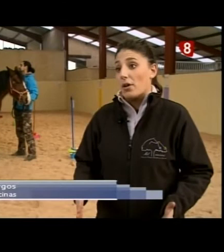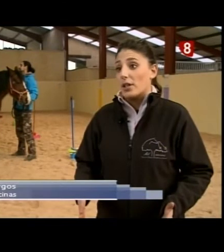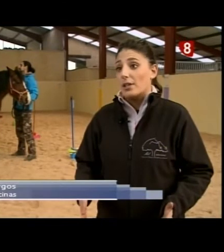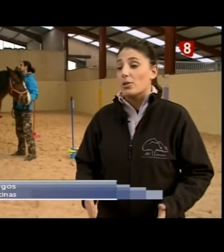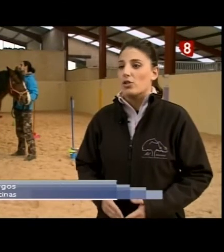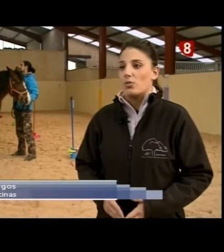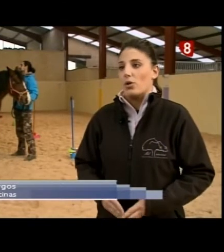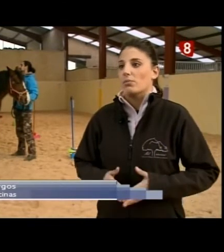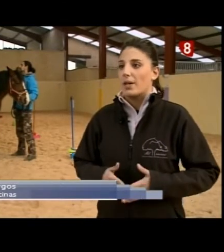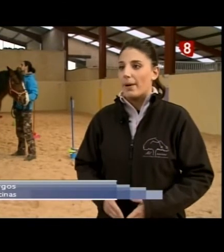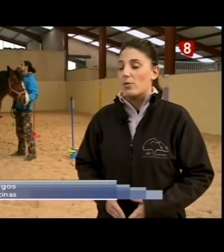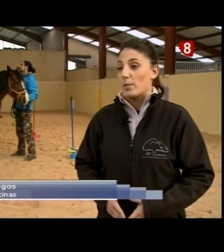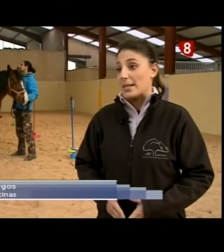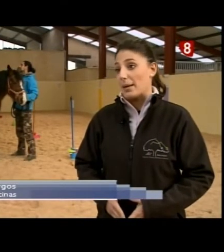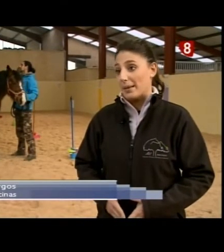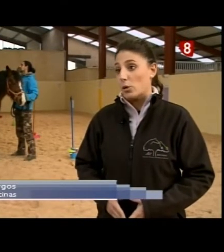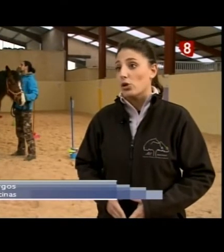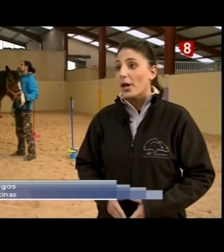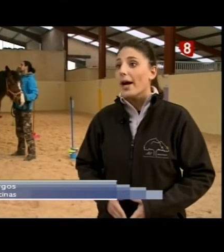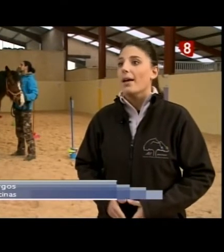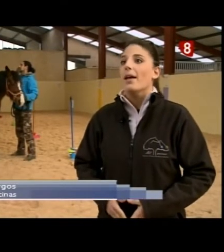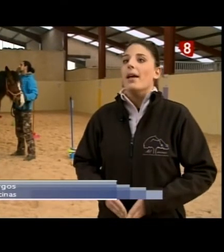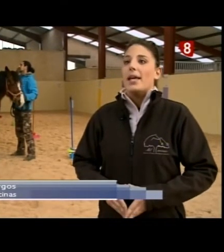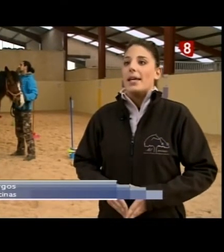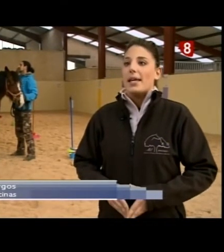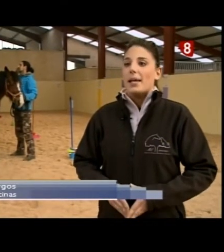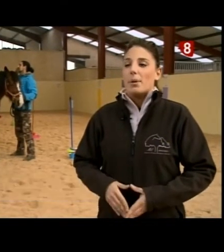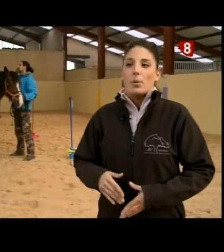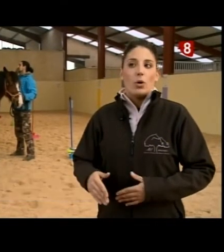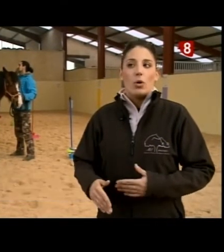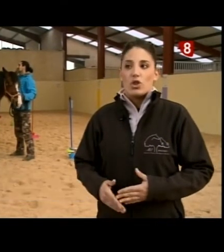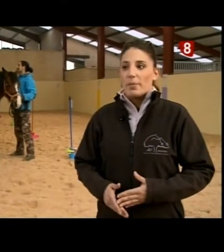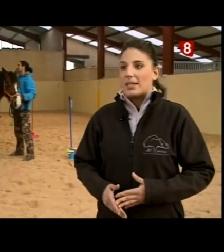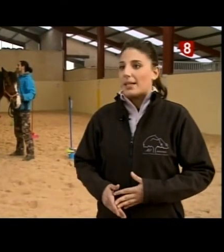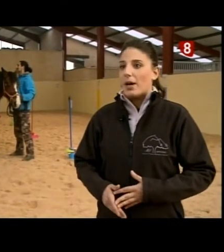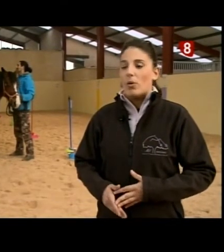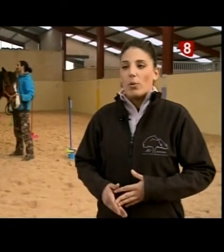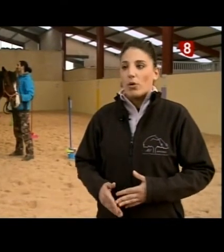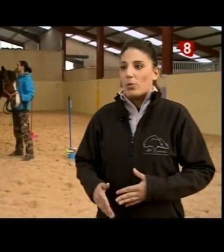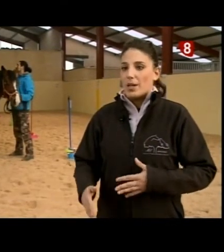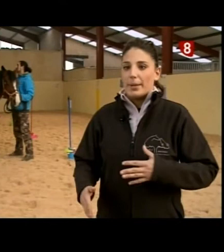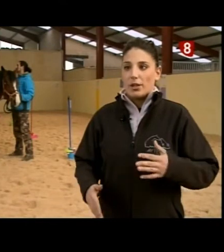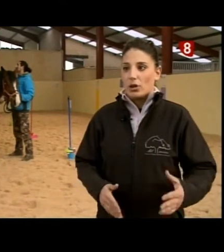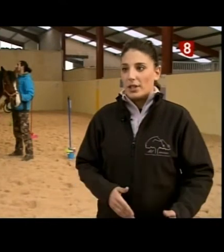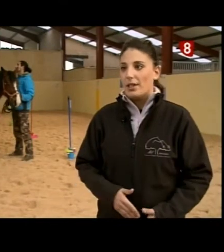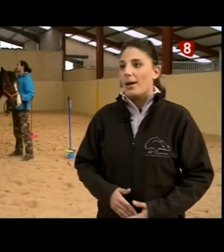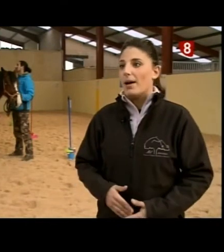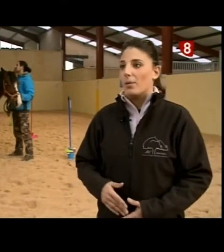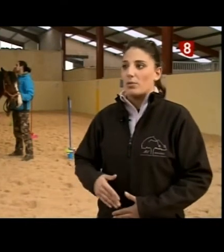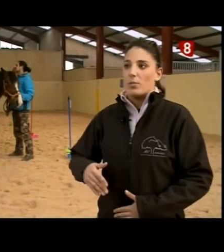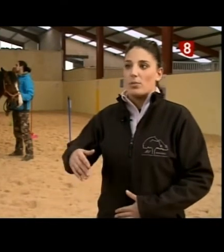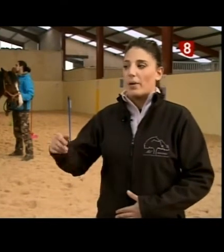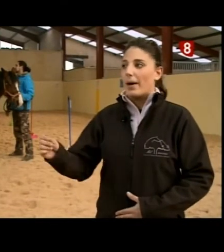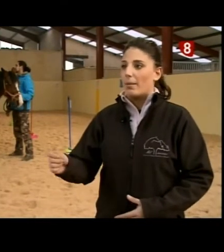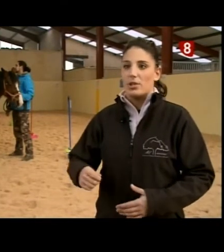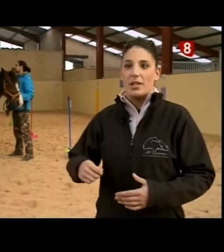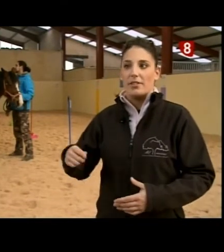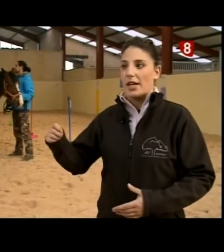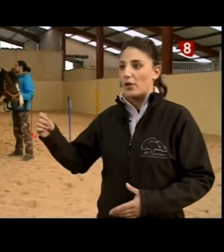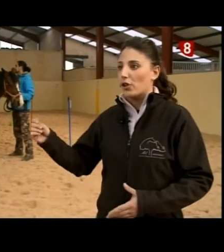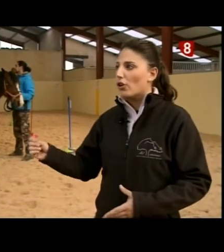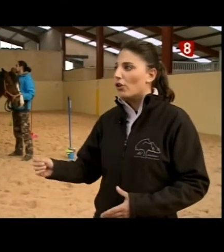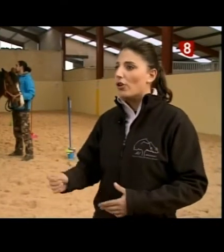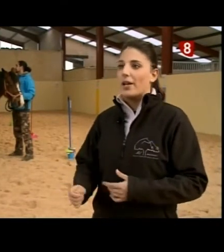prioridad de objetivos, entonces bueno, trabajamos más la parte motora, pero bueno, luego siempre se trabaja un poco pues la parte cognitiva, bueno, pues podemos trabajar